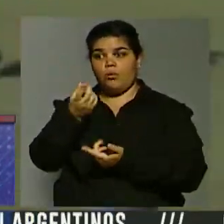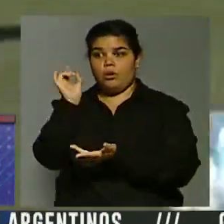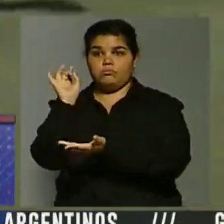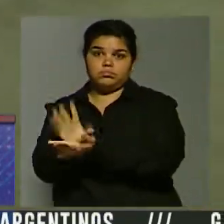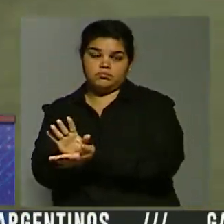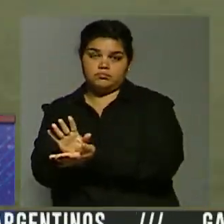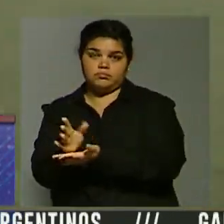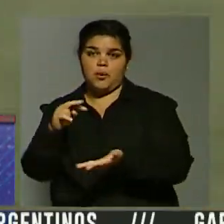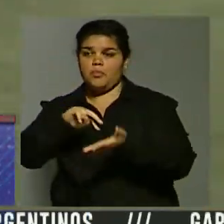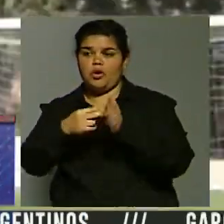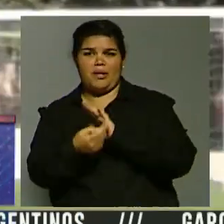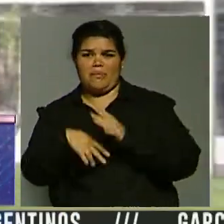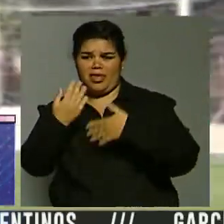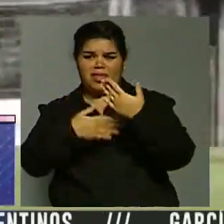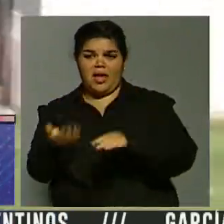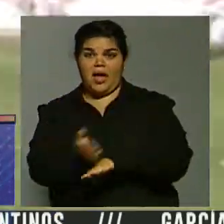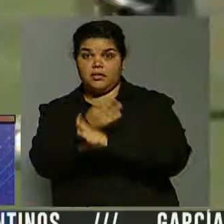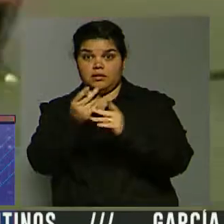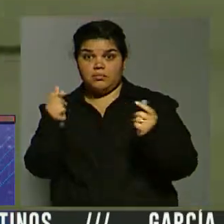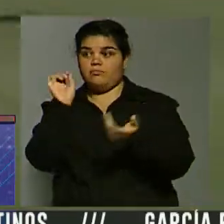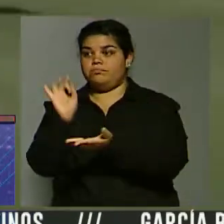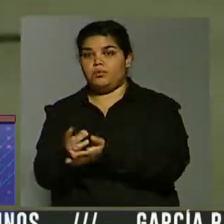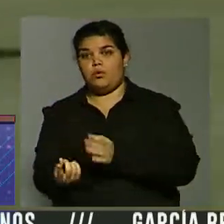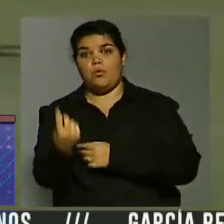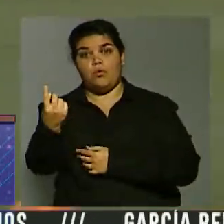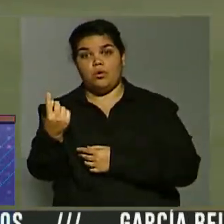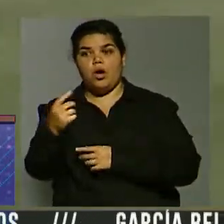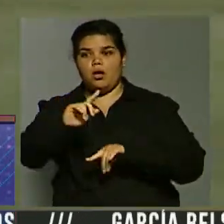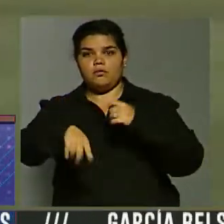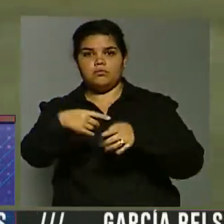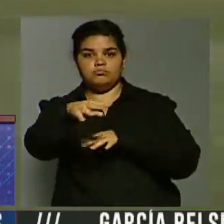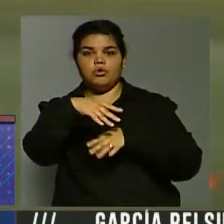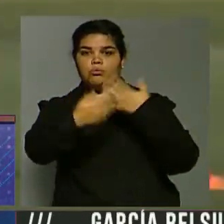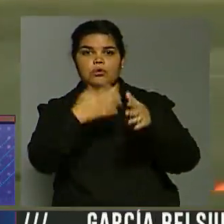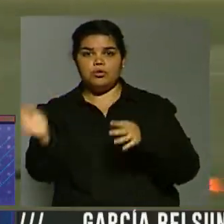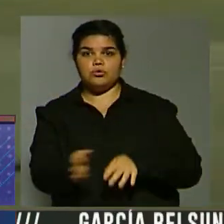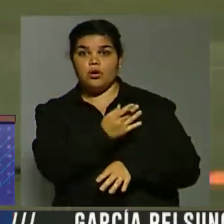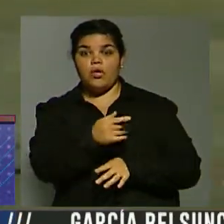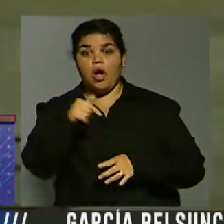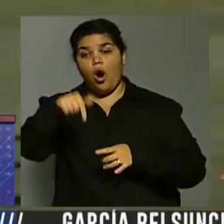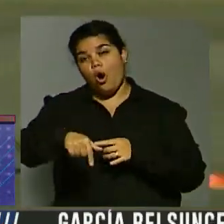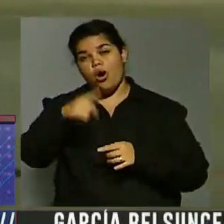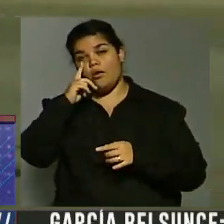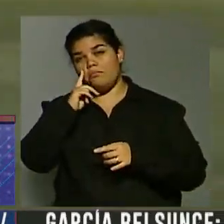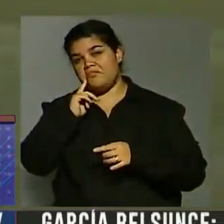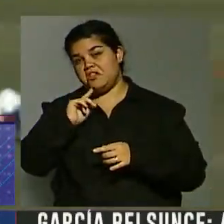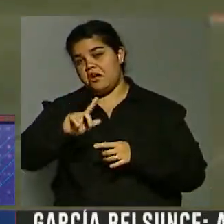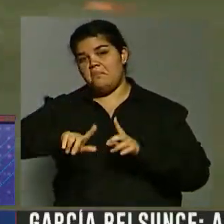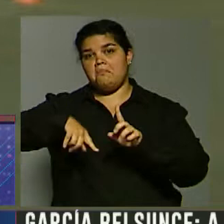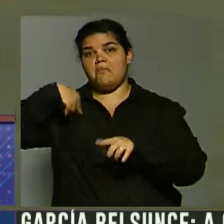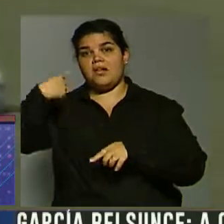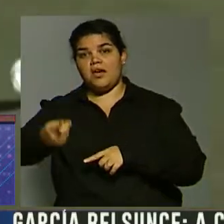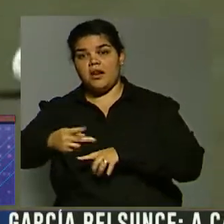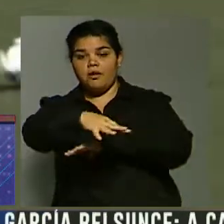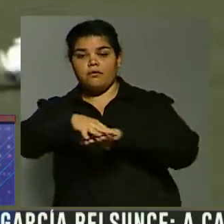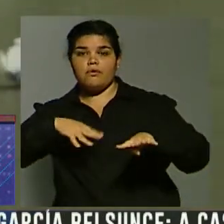el final. Única baja por ahora, el entrenador cuenta con todos sus jugadores, está por definir. Entre hoy y mañana va a estar dando a conocer el 11 inicial para